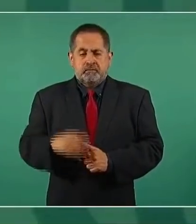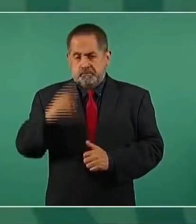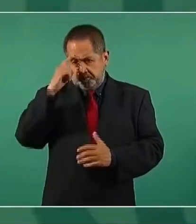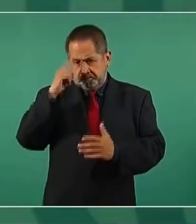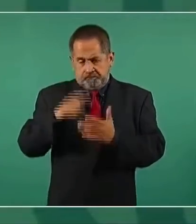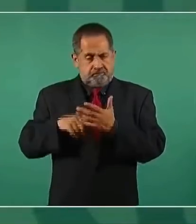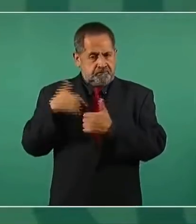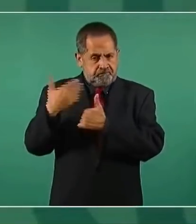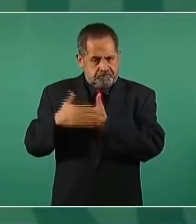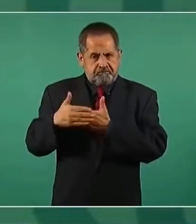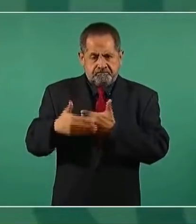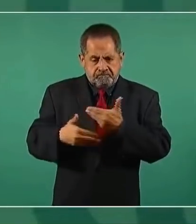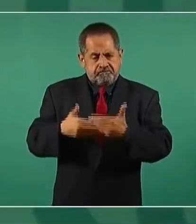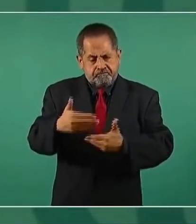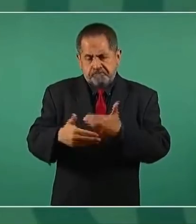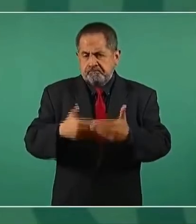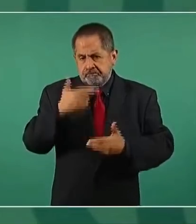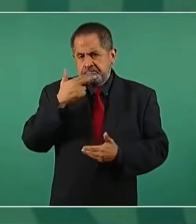avanzando en